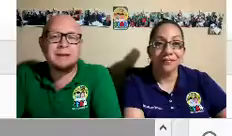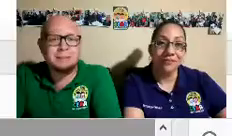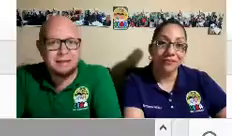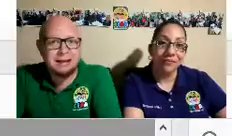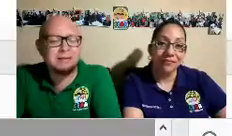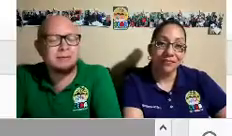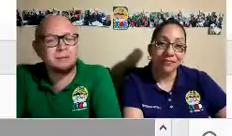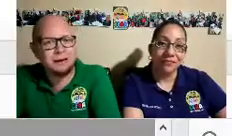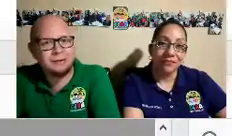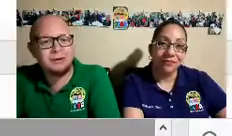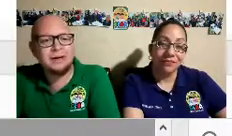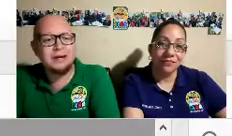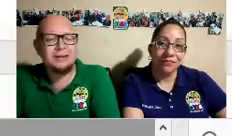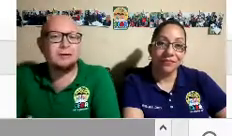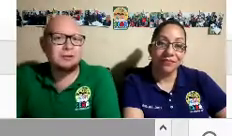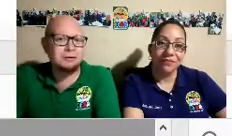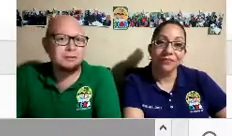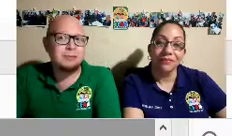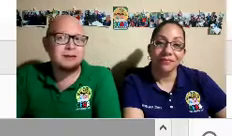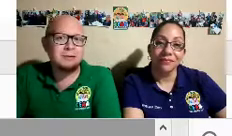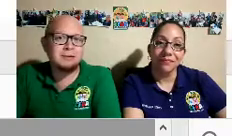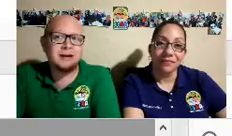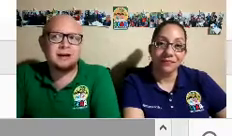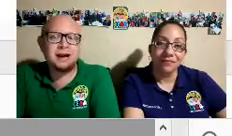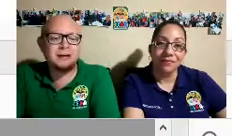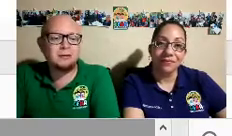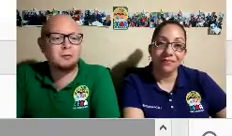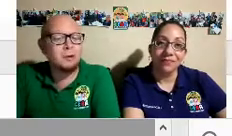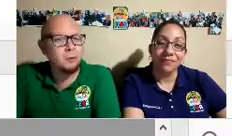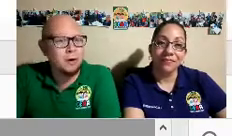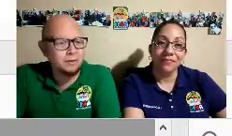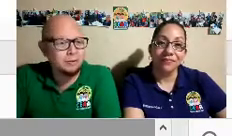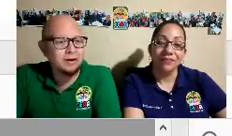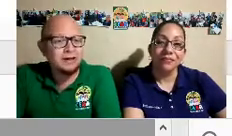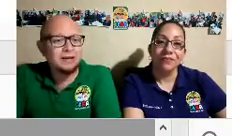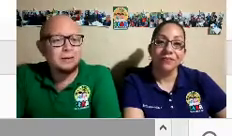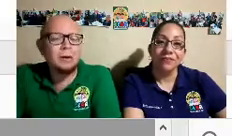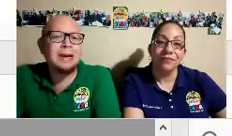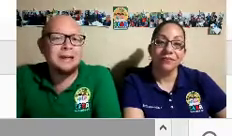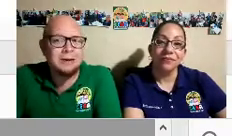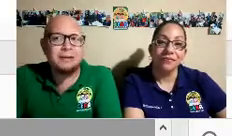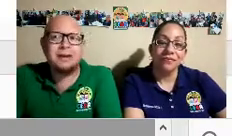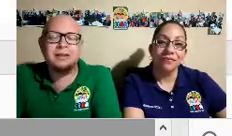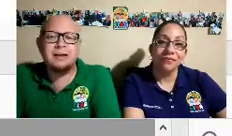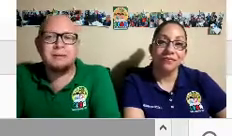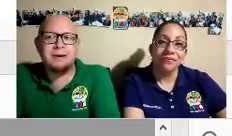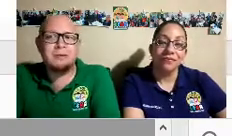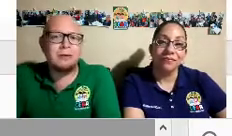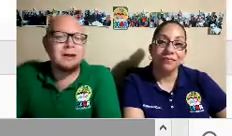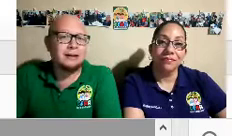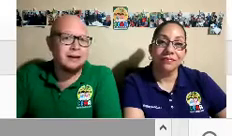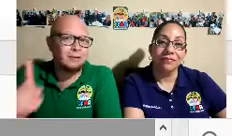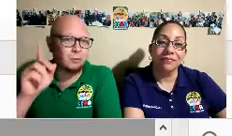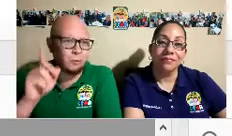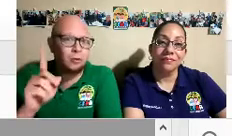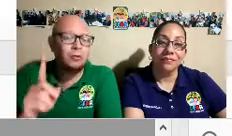de matemáticas de primer grado. En esta ocasión vamos a revisar la lección número 4. ¿Cuál eligieron? Que tiene que ver con